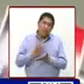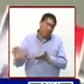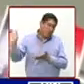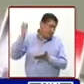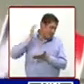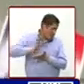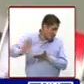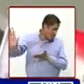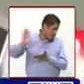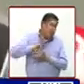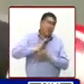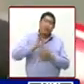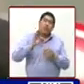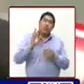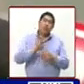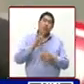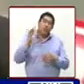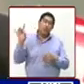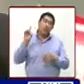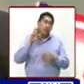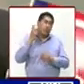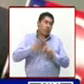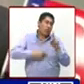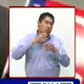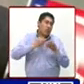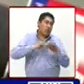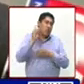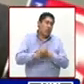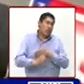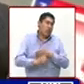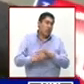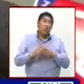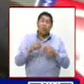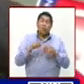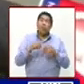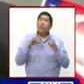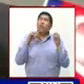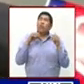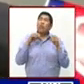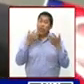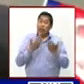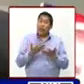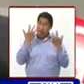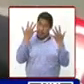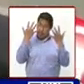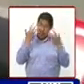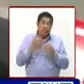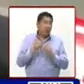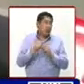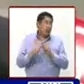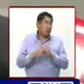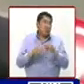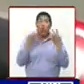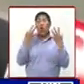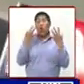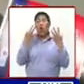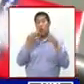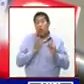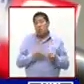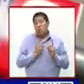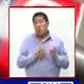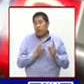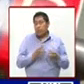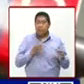rechazada, y del 288 del mes de marzo de CSE, 10 de los artículos, 8 de los 10 artículos son reiterativos. En consecuencia, se ha hecho